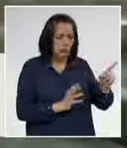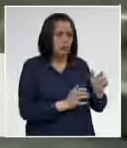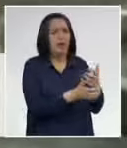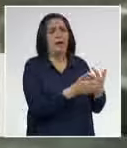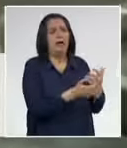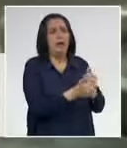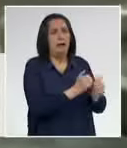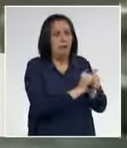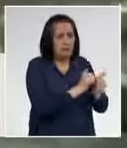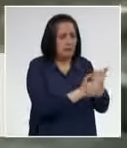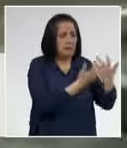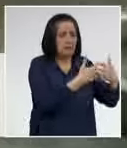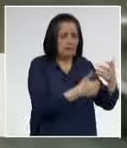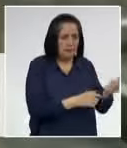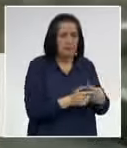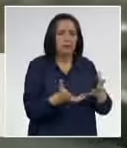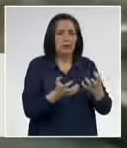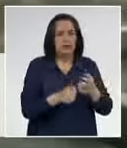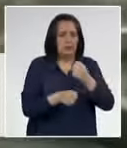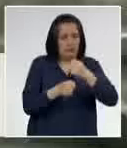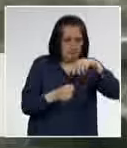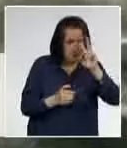una obra en el Perú. De manera que